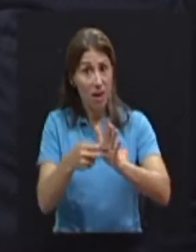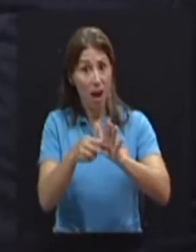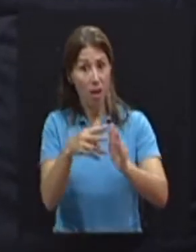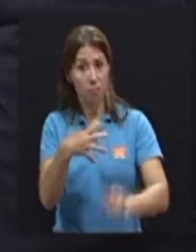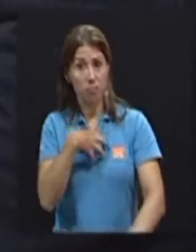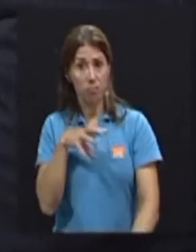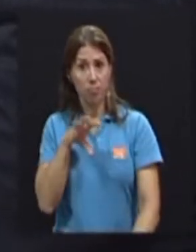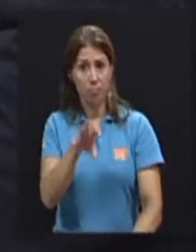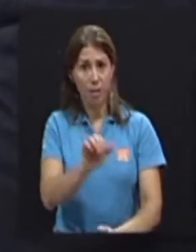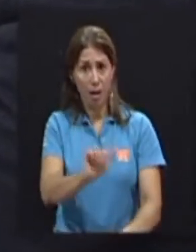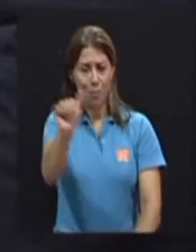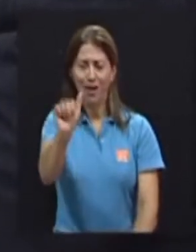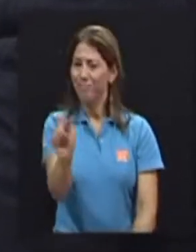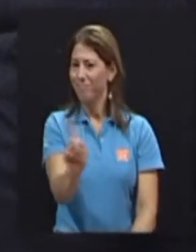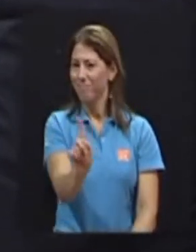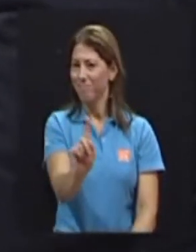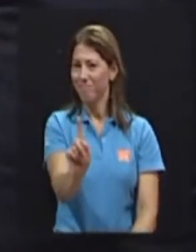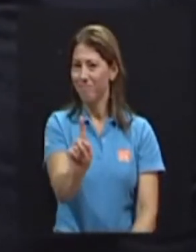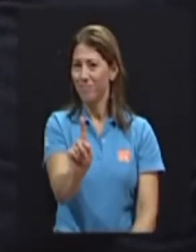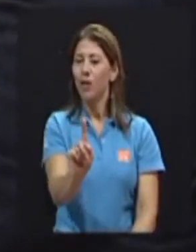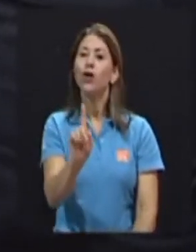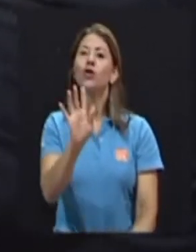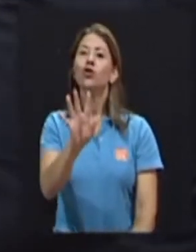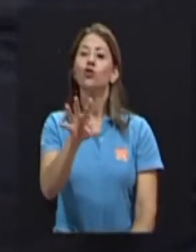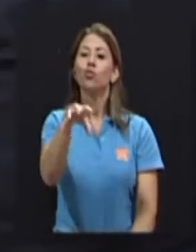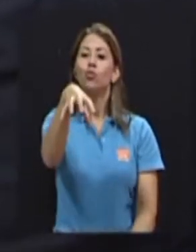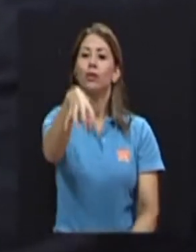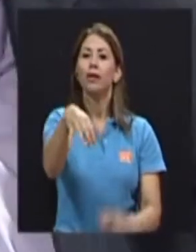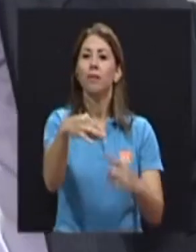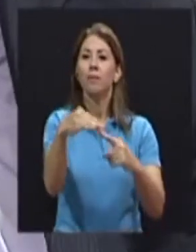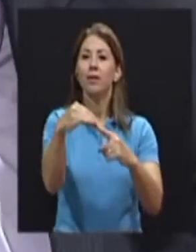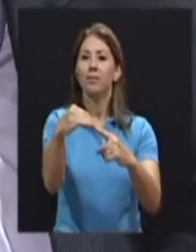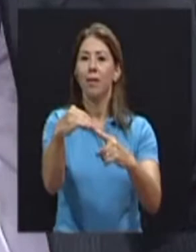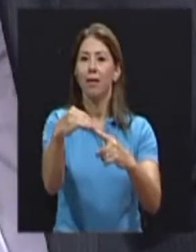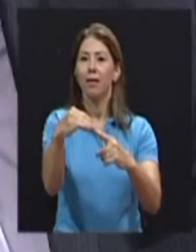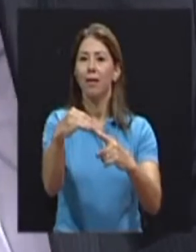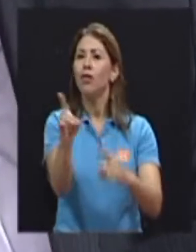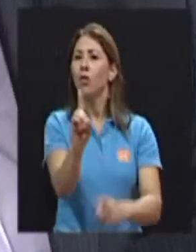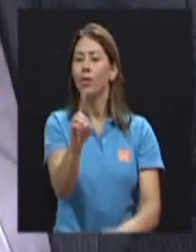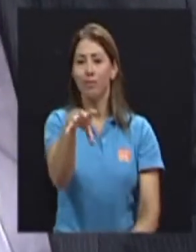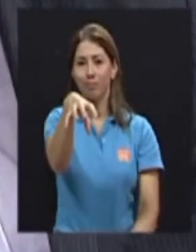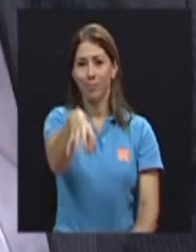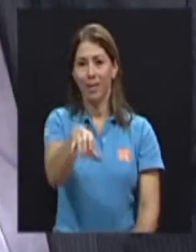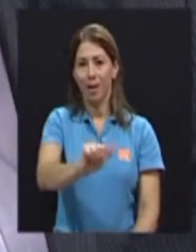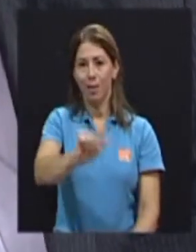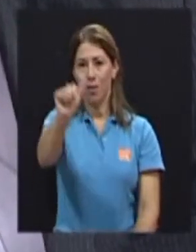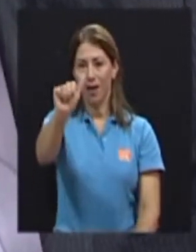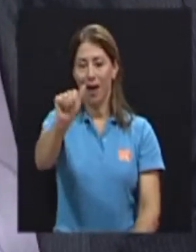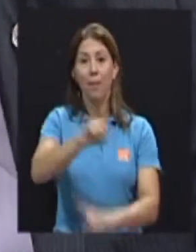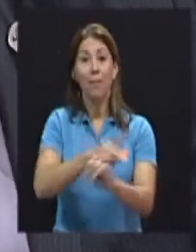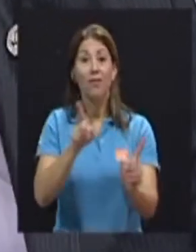ni siquiera su sede central, la ley habla de su sede principal, está en Alajuela, pero tenemos sedes muy